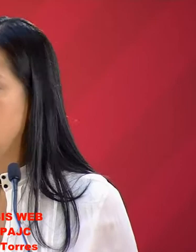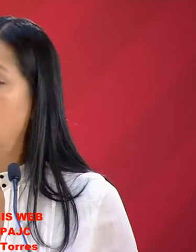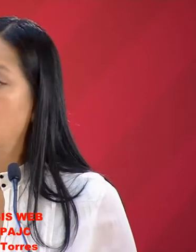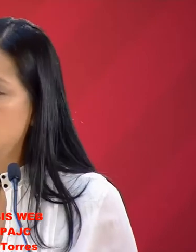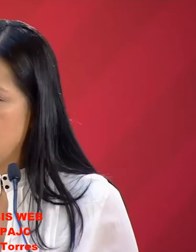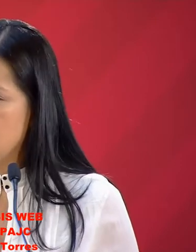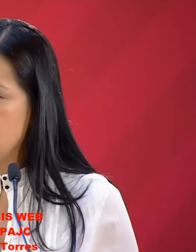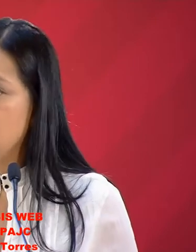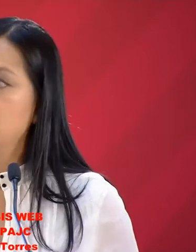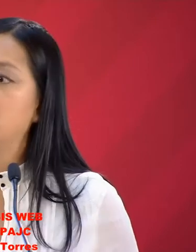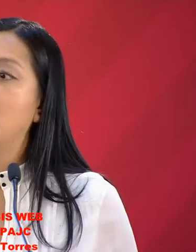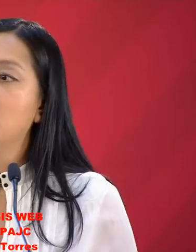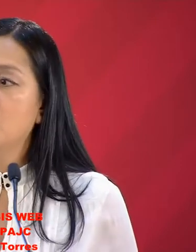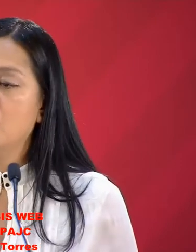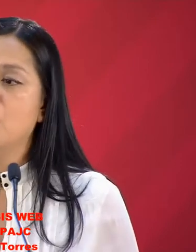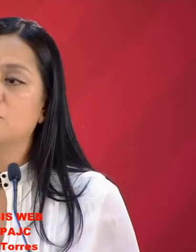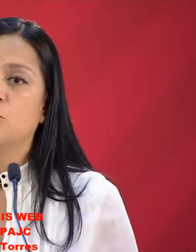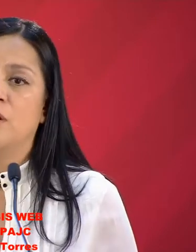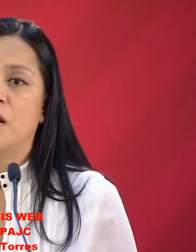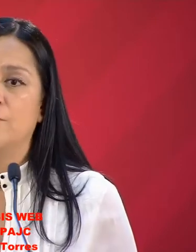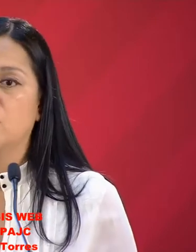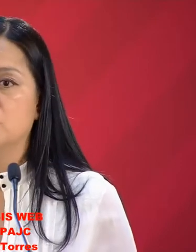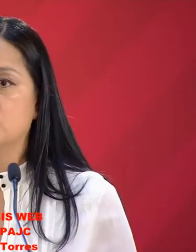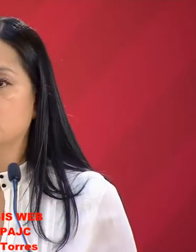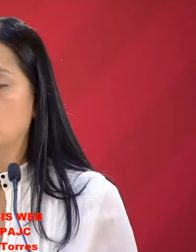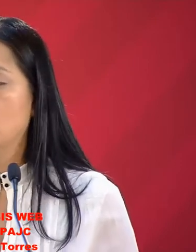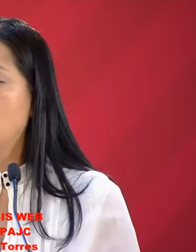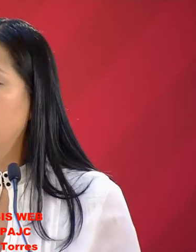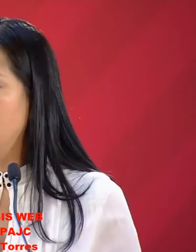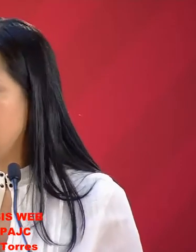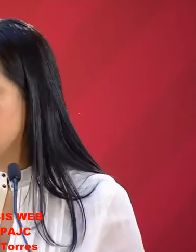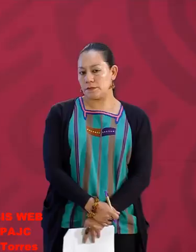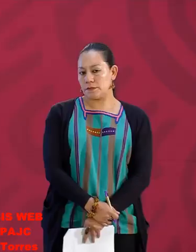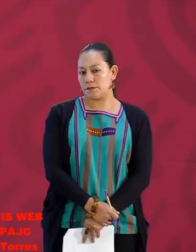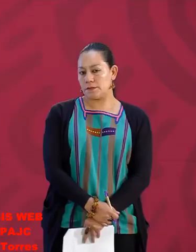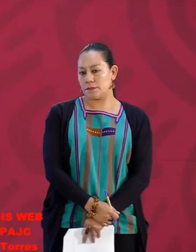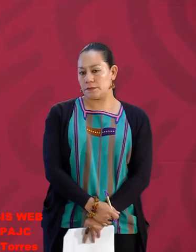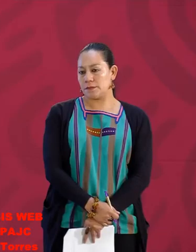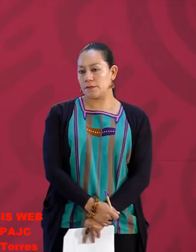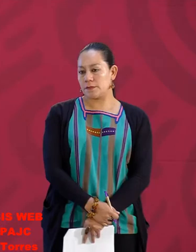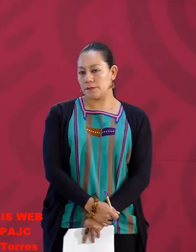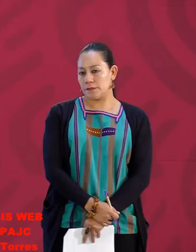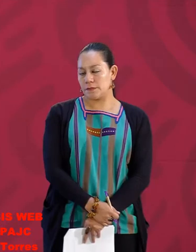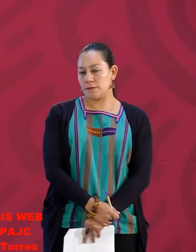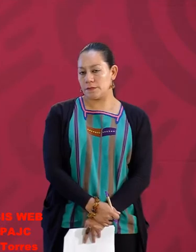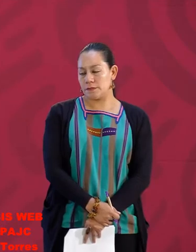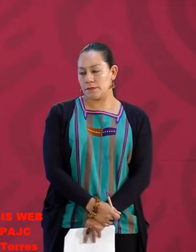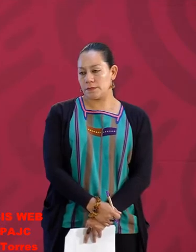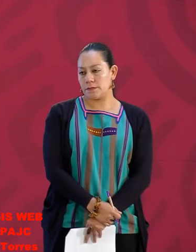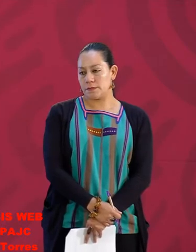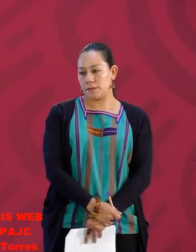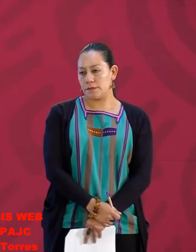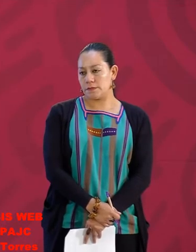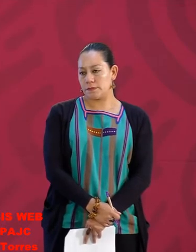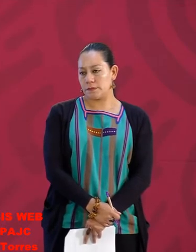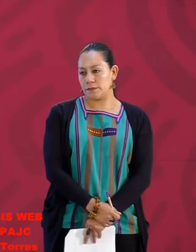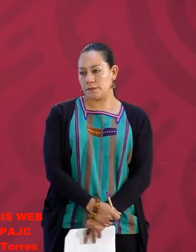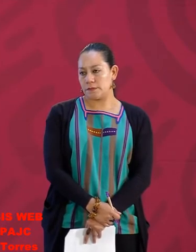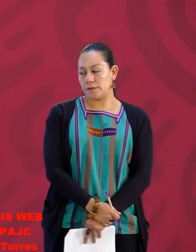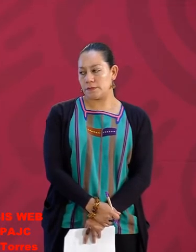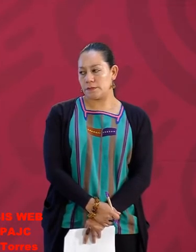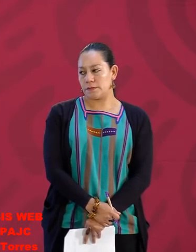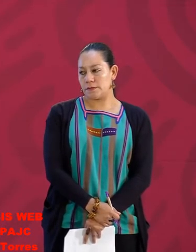se va a entregar a los padres de familia y ellos tomarán la mejor decisión de a qué estancia infantil o quién se hace cargo del cuidado de